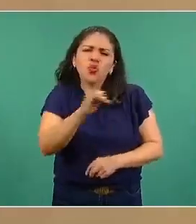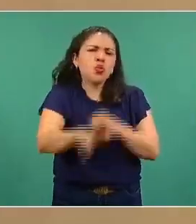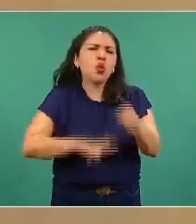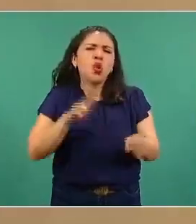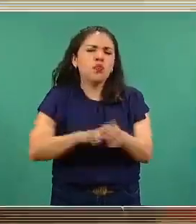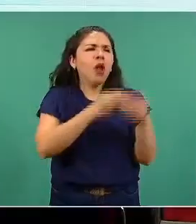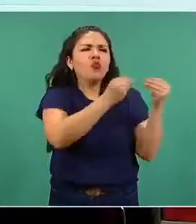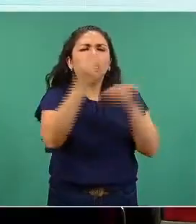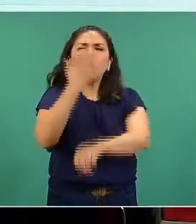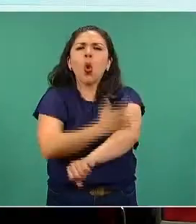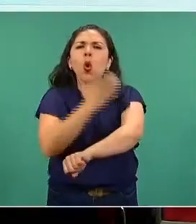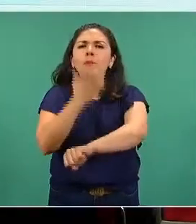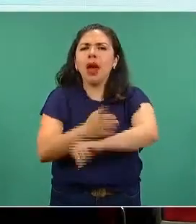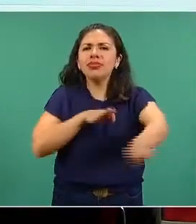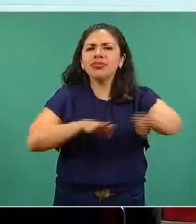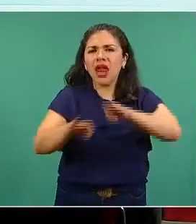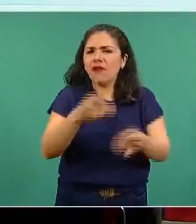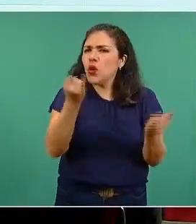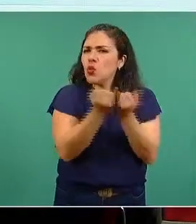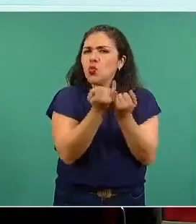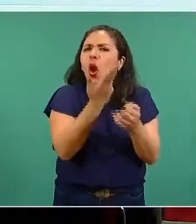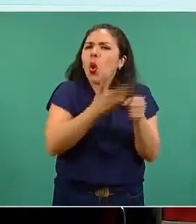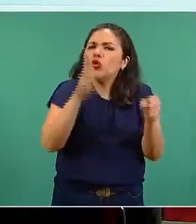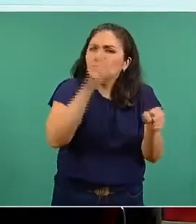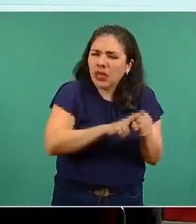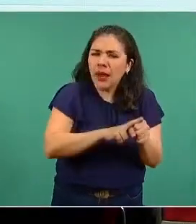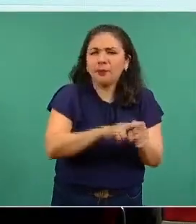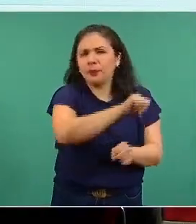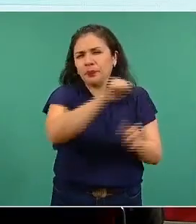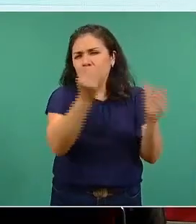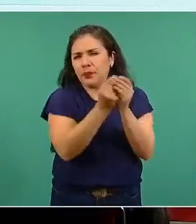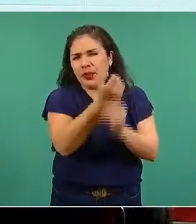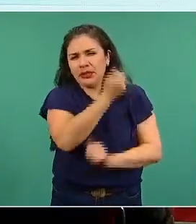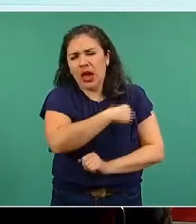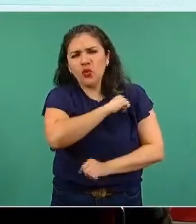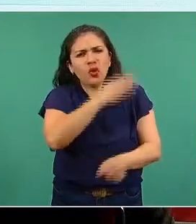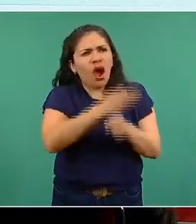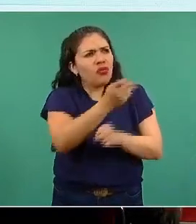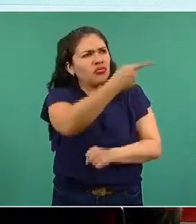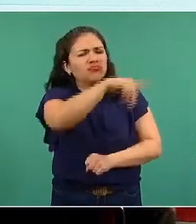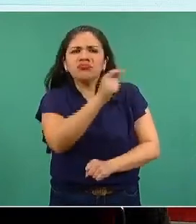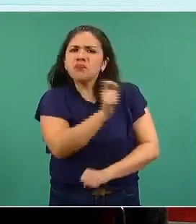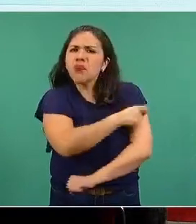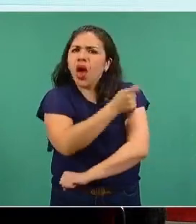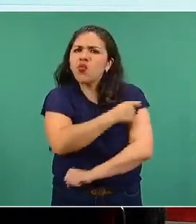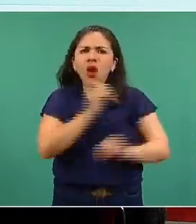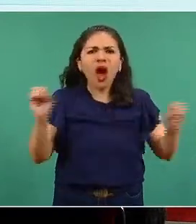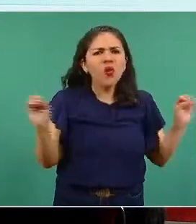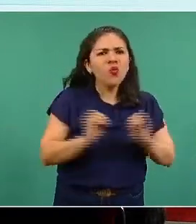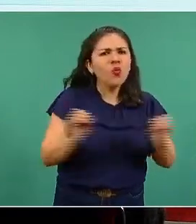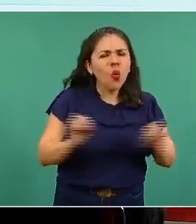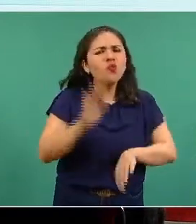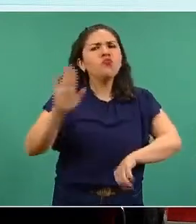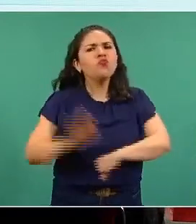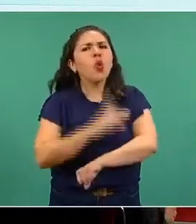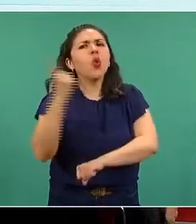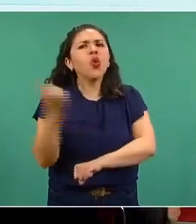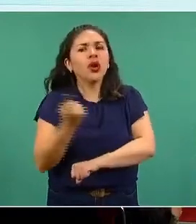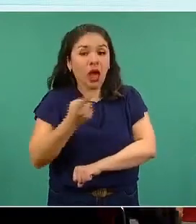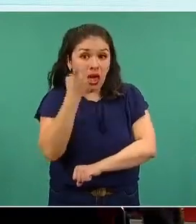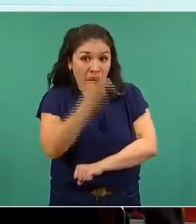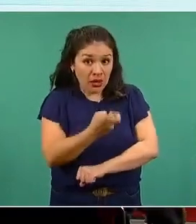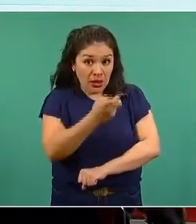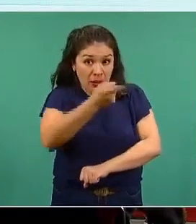otros colegas que trabajan en el sector salud, que en este momento no están siendo vacunados y vacunadas porque no son